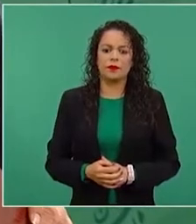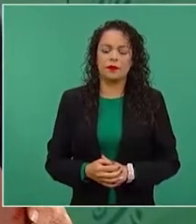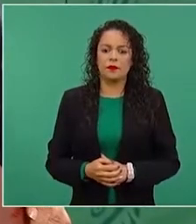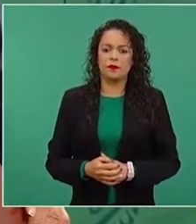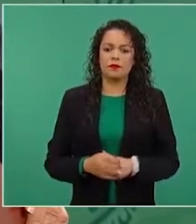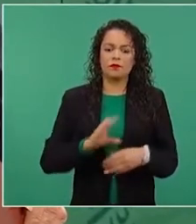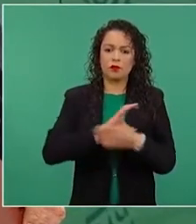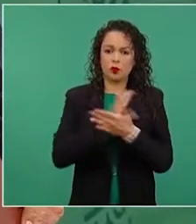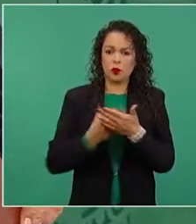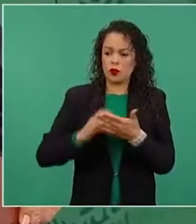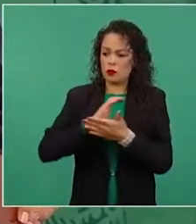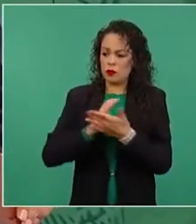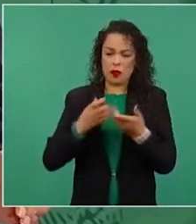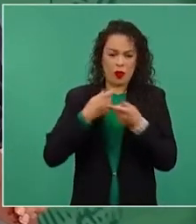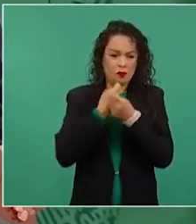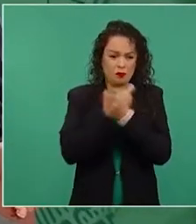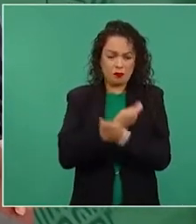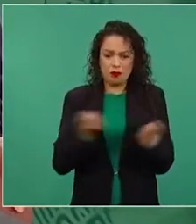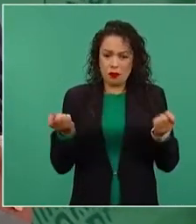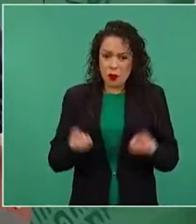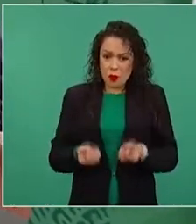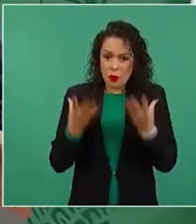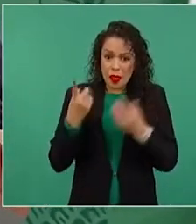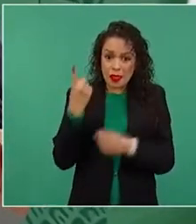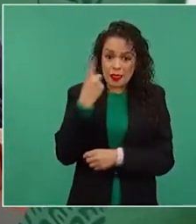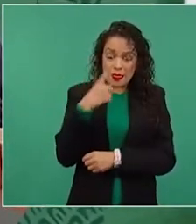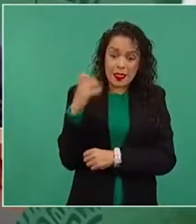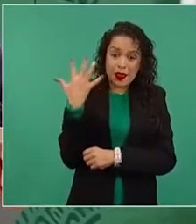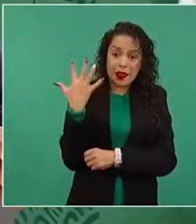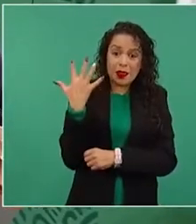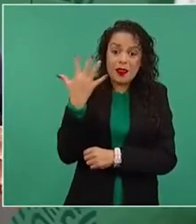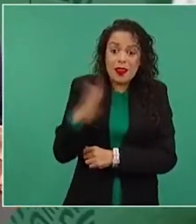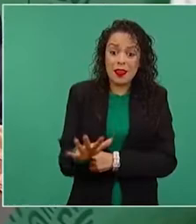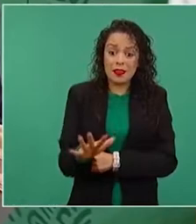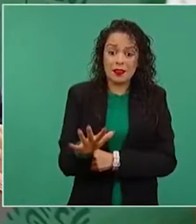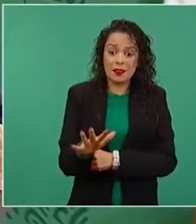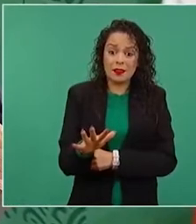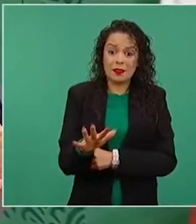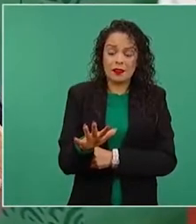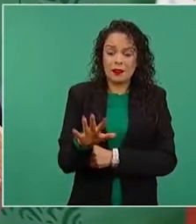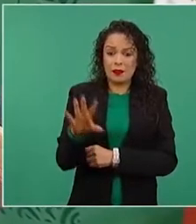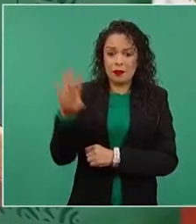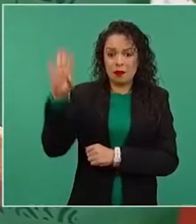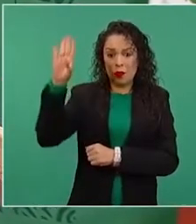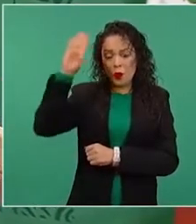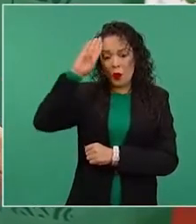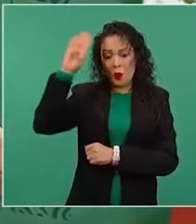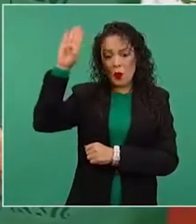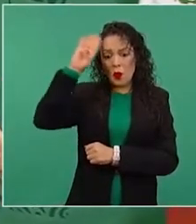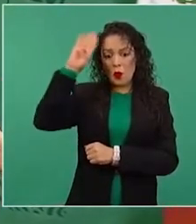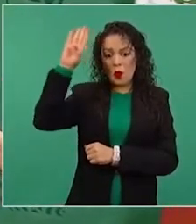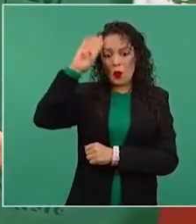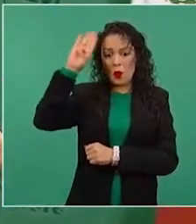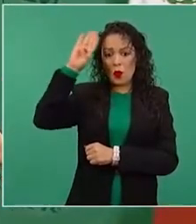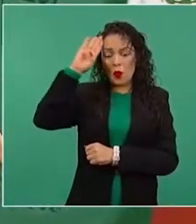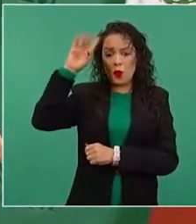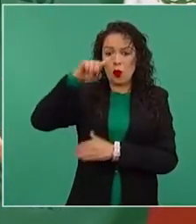contratos entregaron de grandes áreas para la